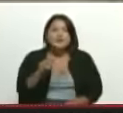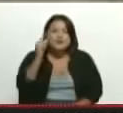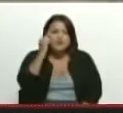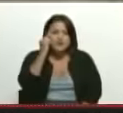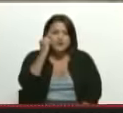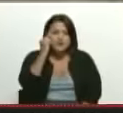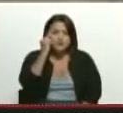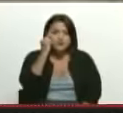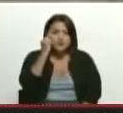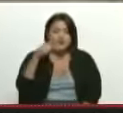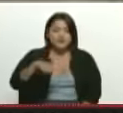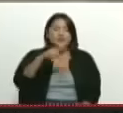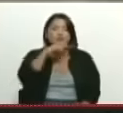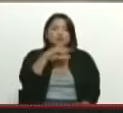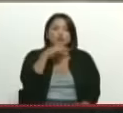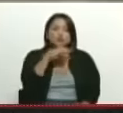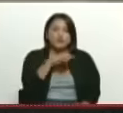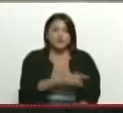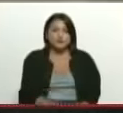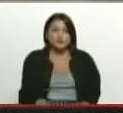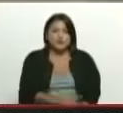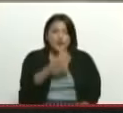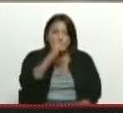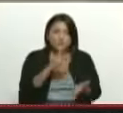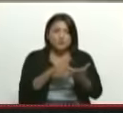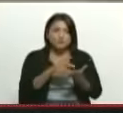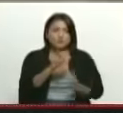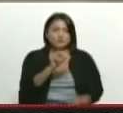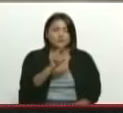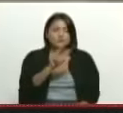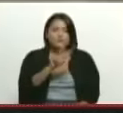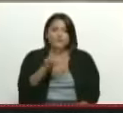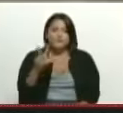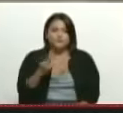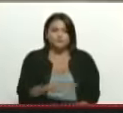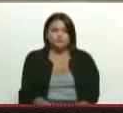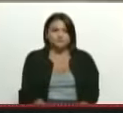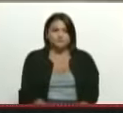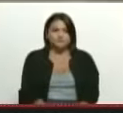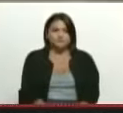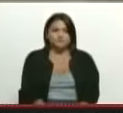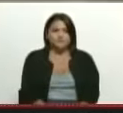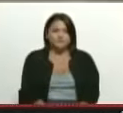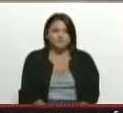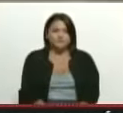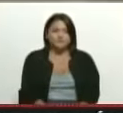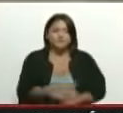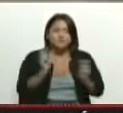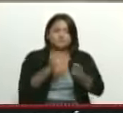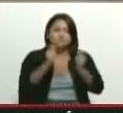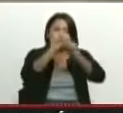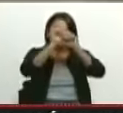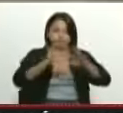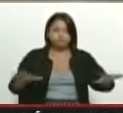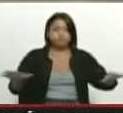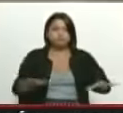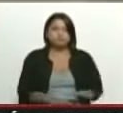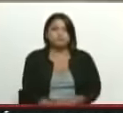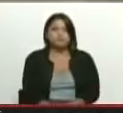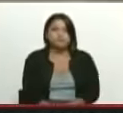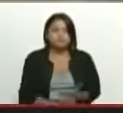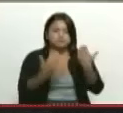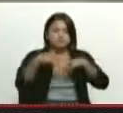del mes de octubre del año 2023. Comuníquese y publíquese.